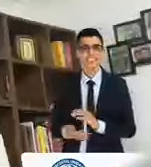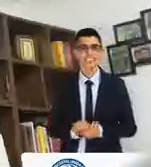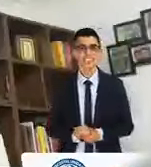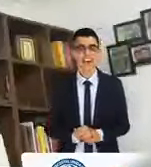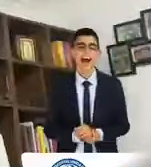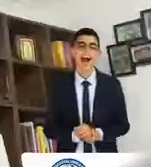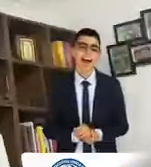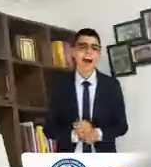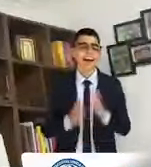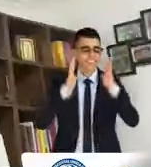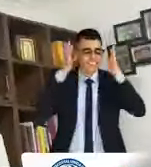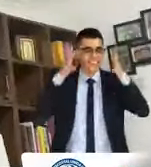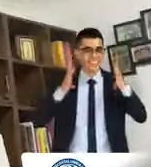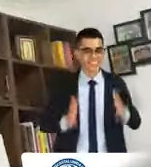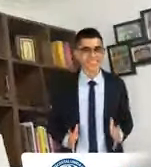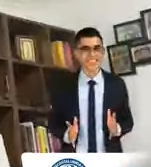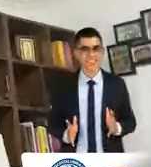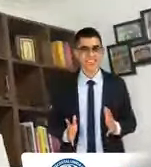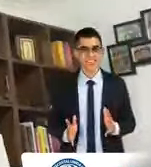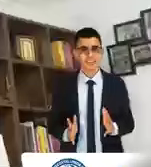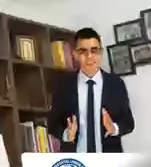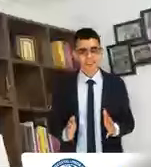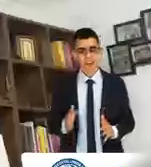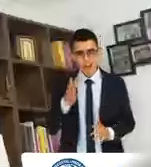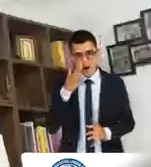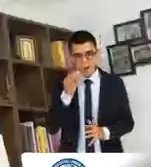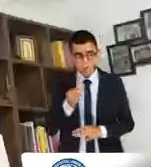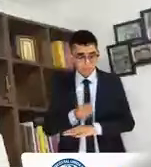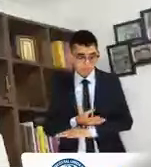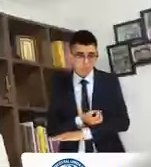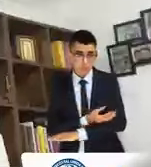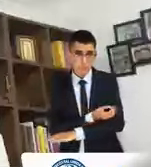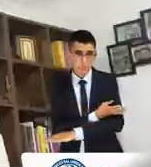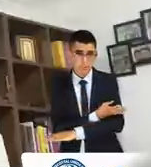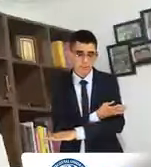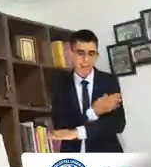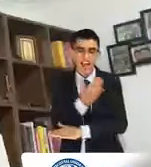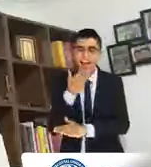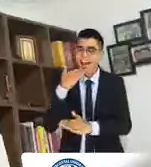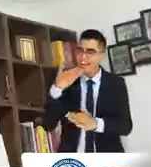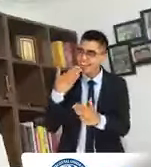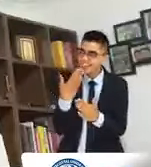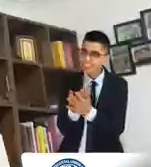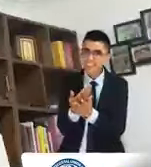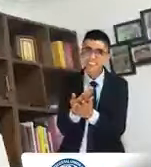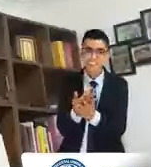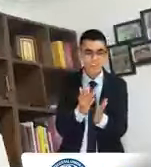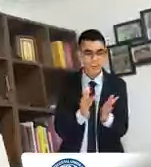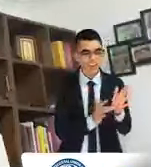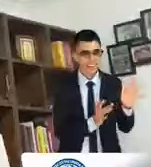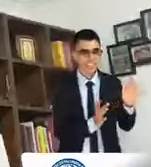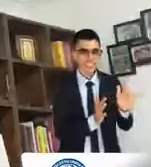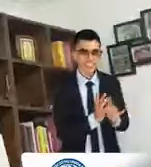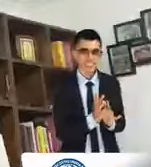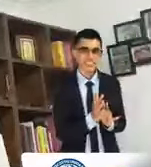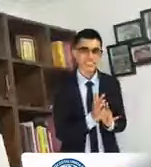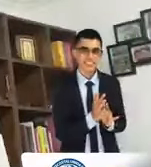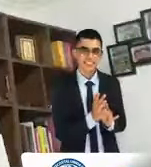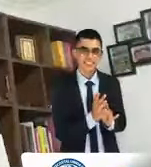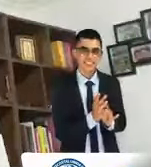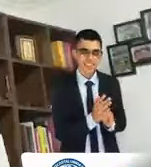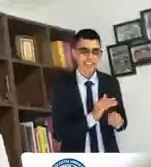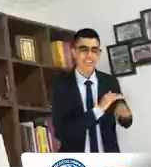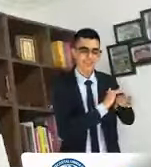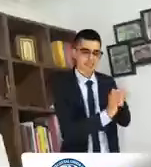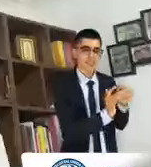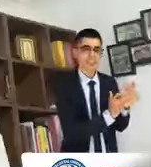persona agradecida porque fue sanado invitara a Jesús a su casa. Pero